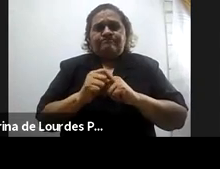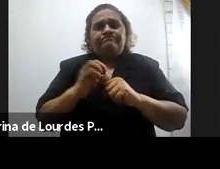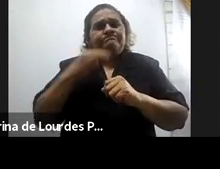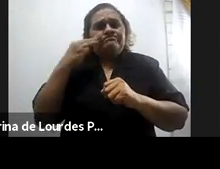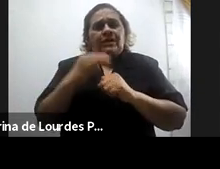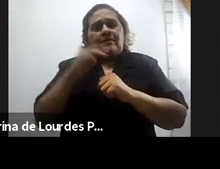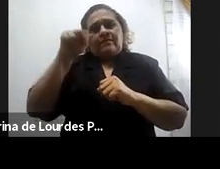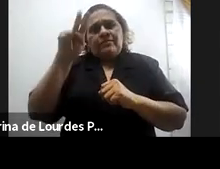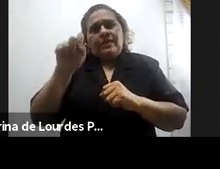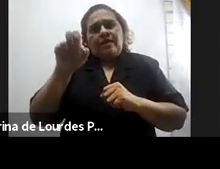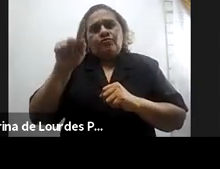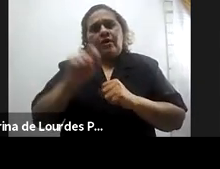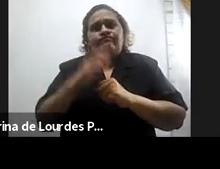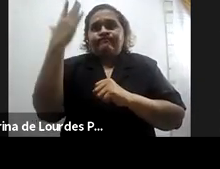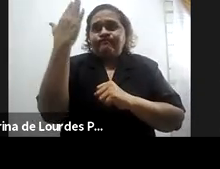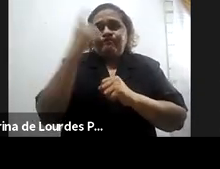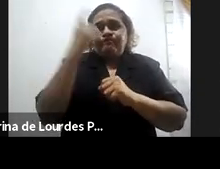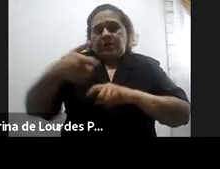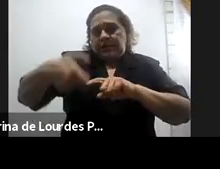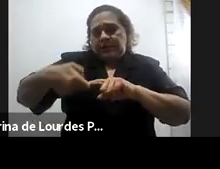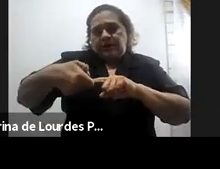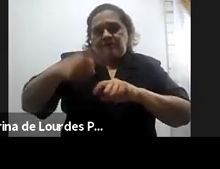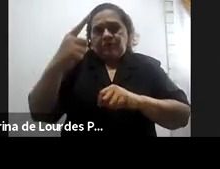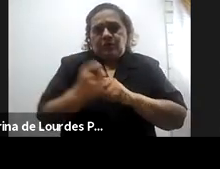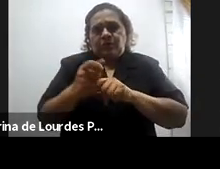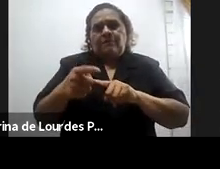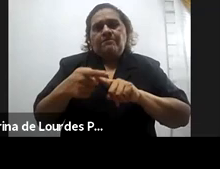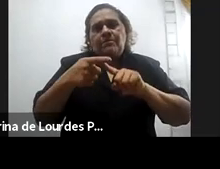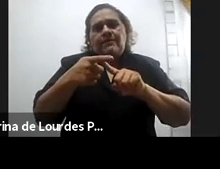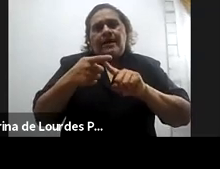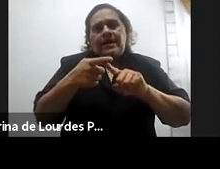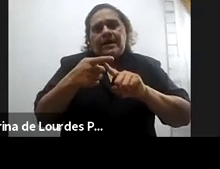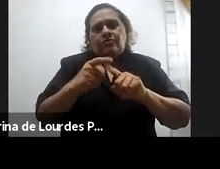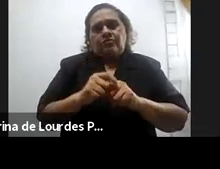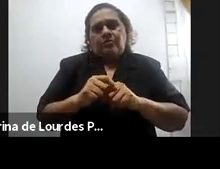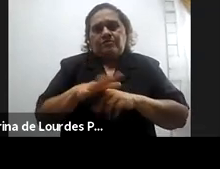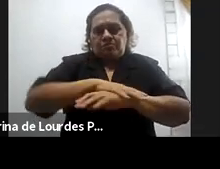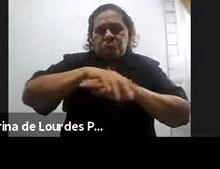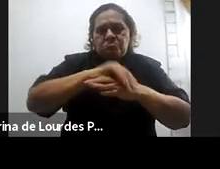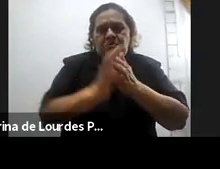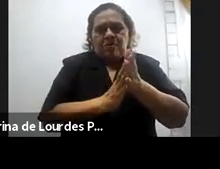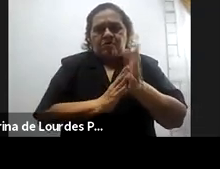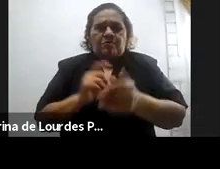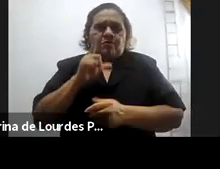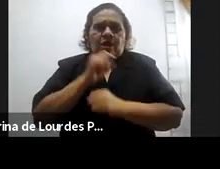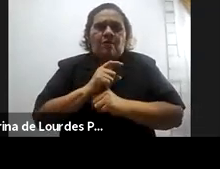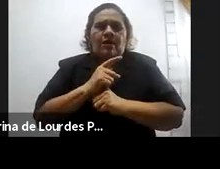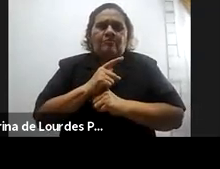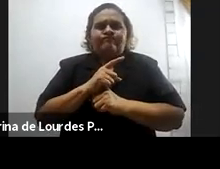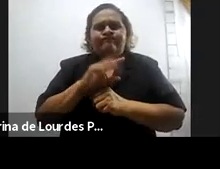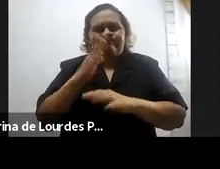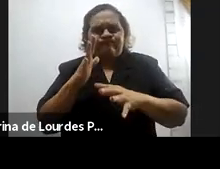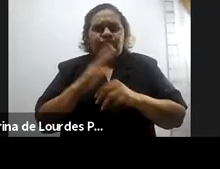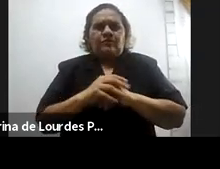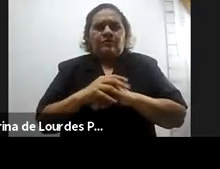talco, espejo, corta uñas y una lima de cartón. Lava tus pies con agua tibia y jabón. Sécalos,